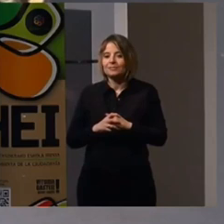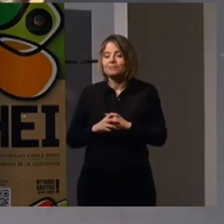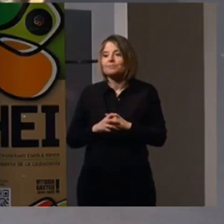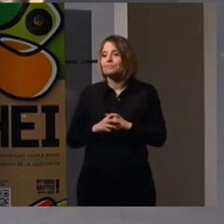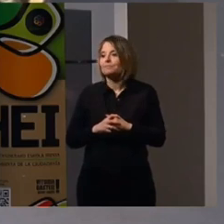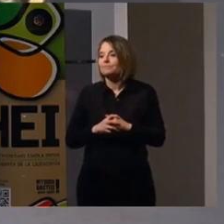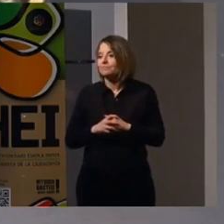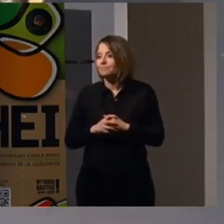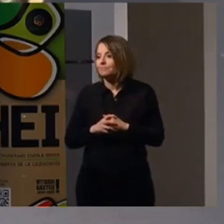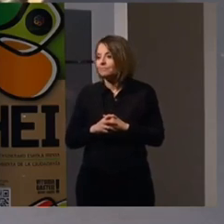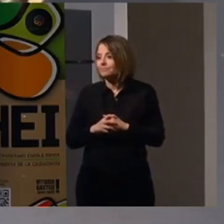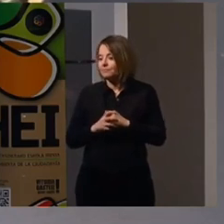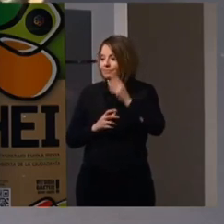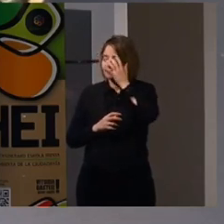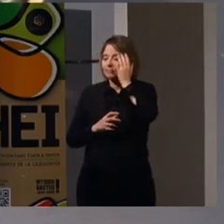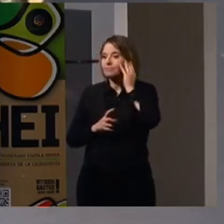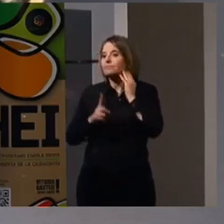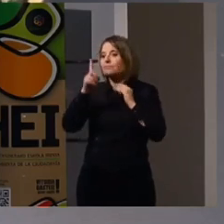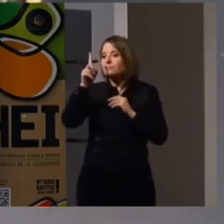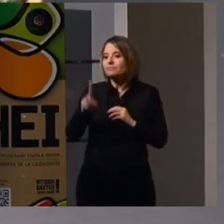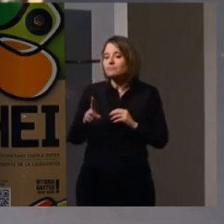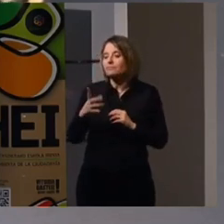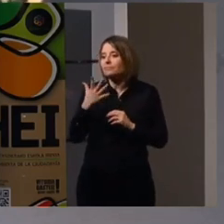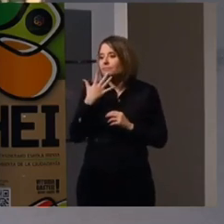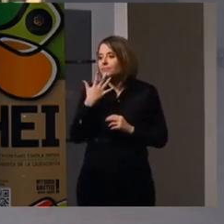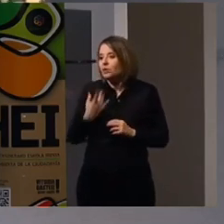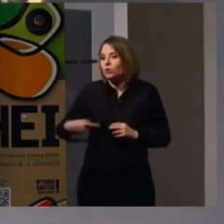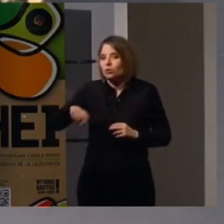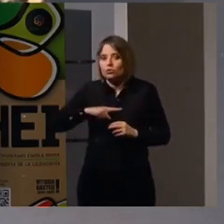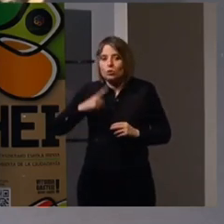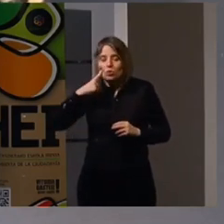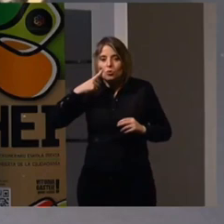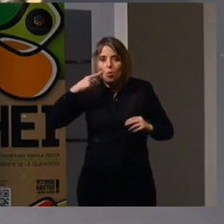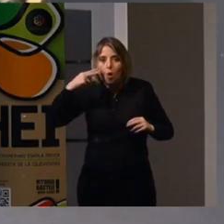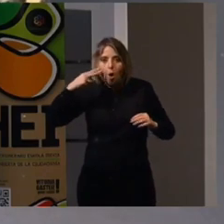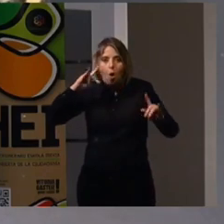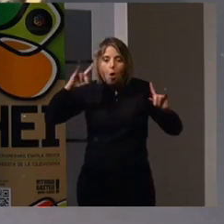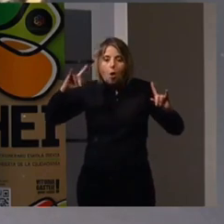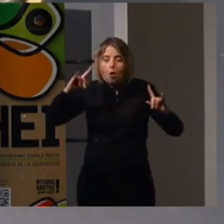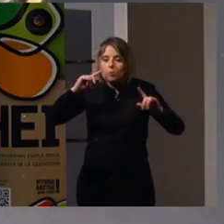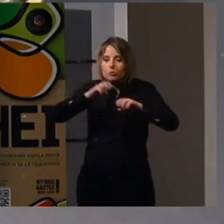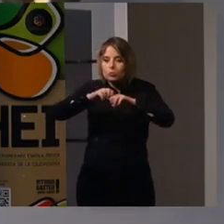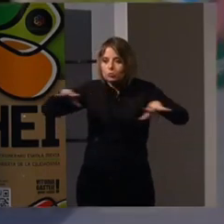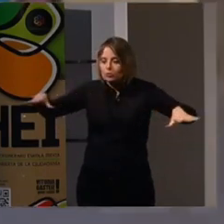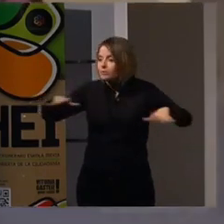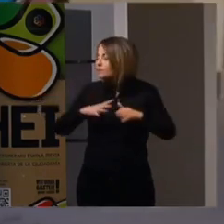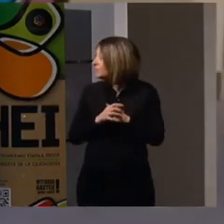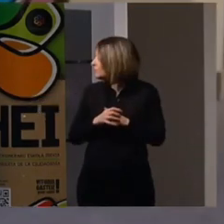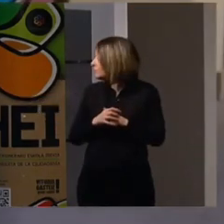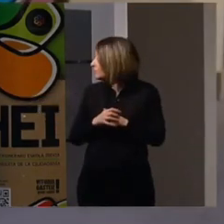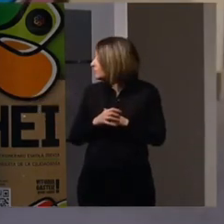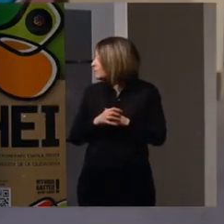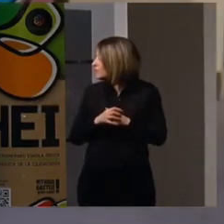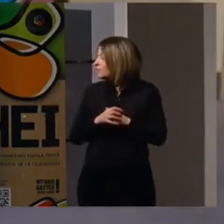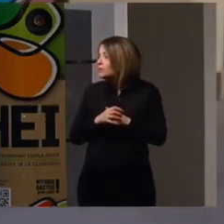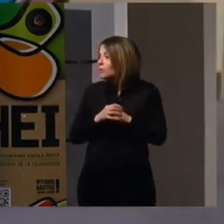que probablemente quienes nos hemos alarmado con eso, lo hemos extendido y lo hemos hecho más grande aún. O sea,